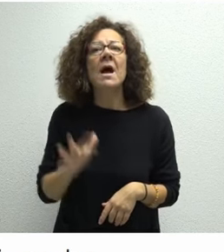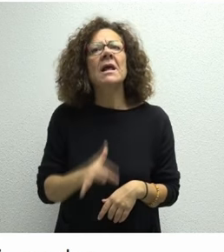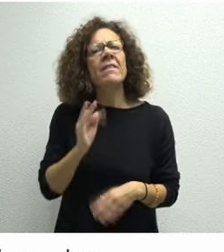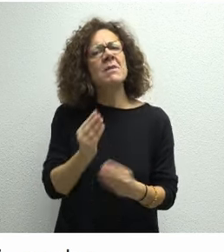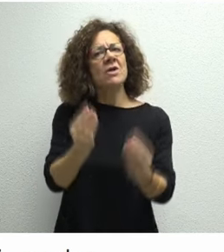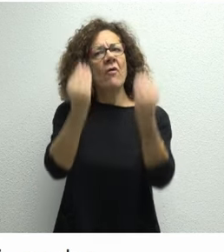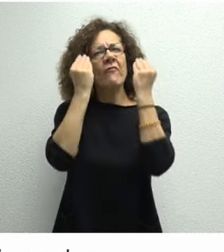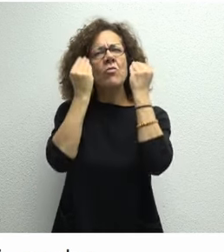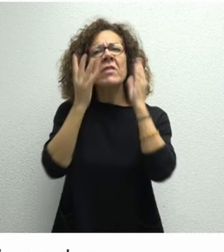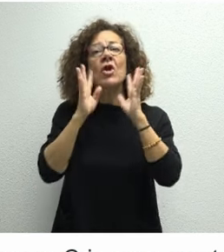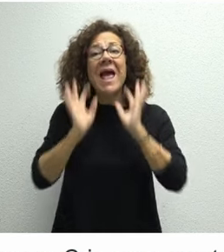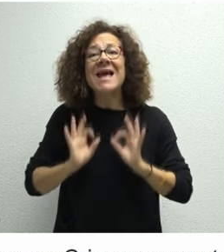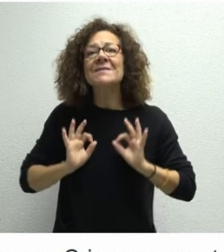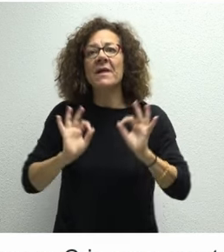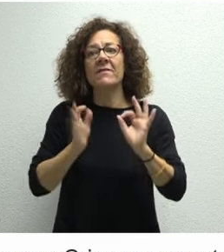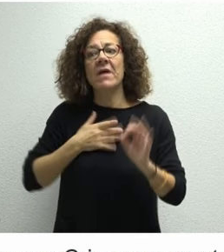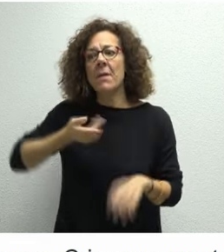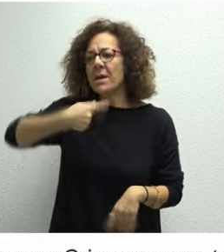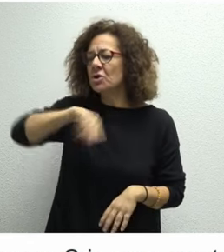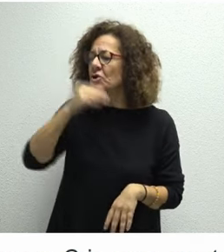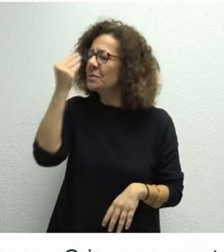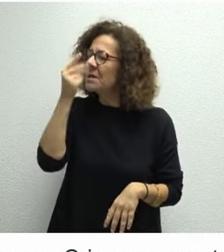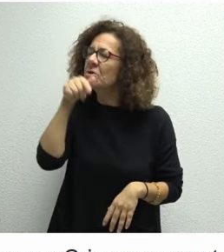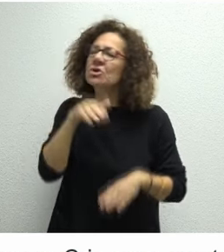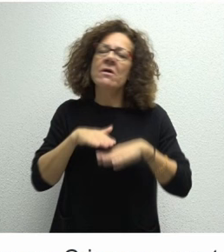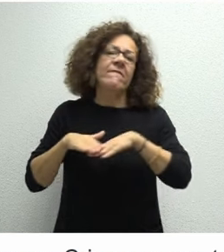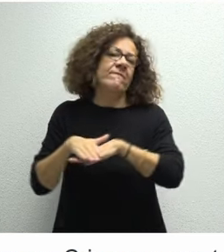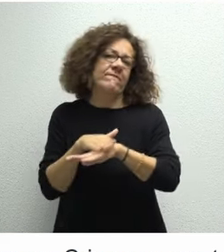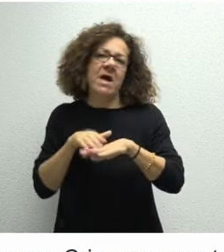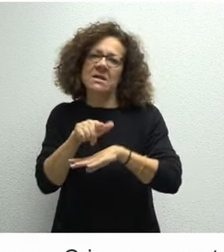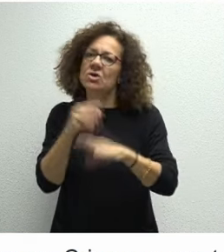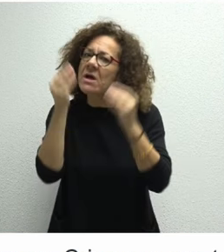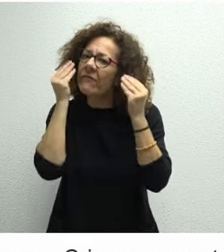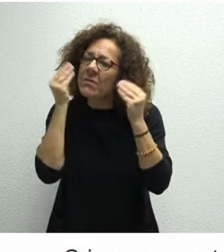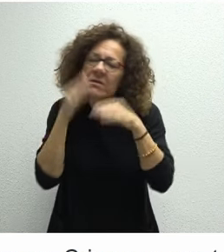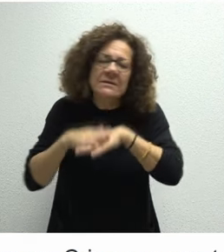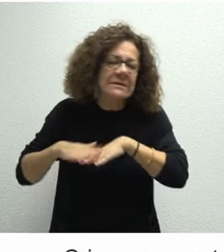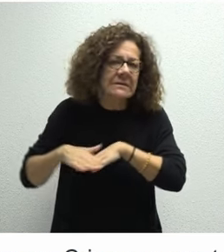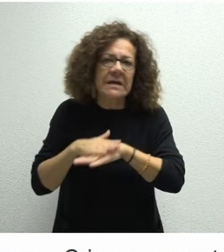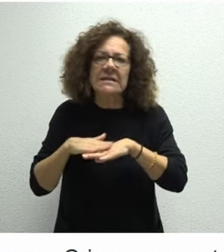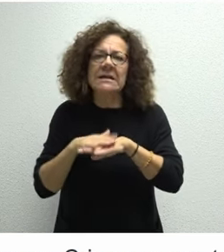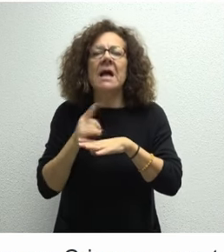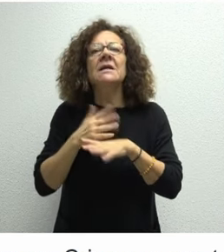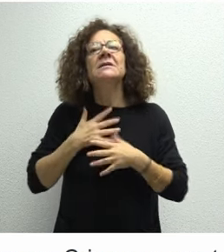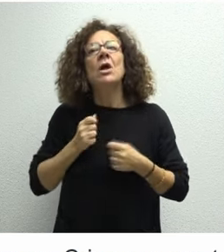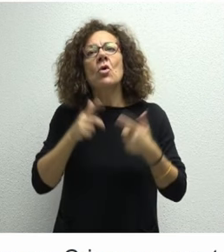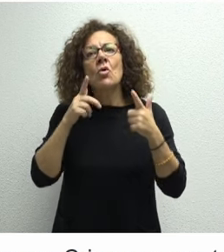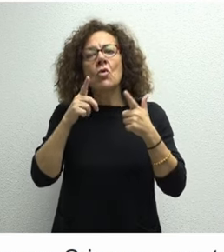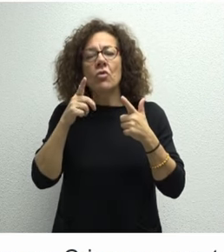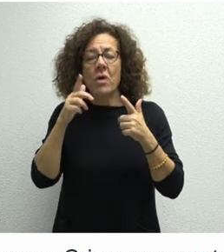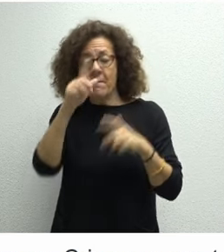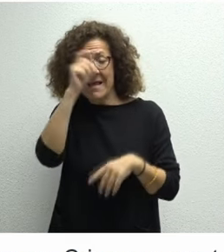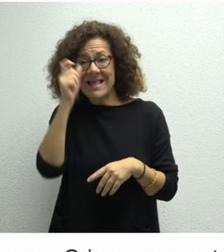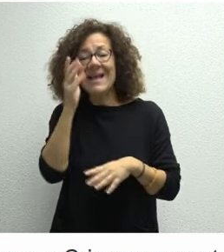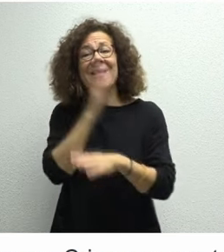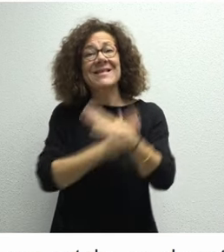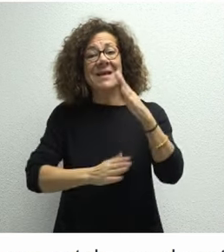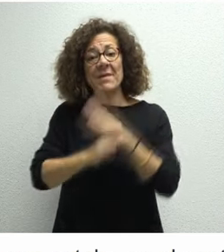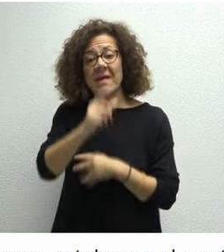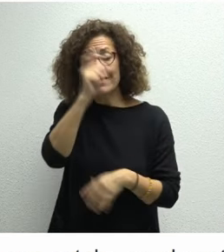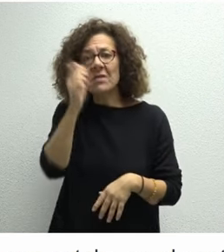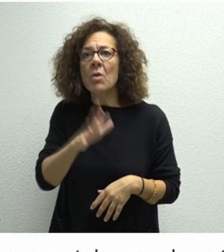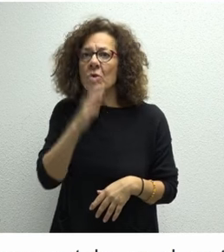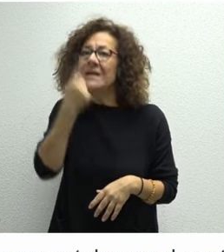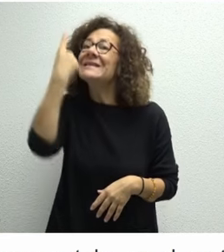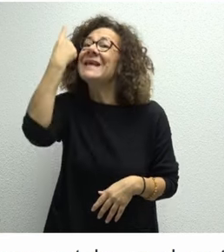una formación específica que para nosotras creemos que es imprescindible esa formación no en Salud Mental y discapacidad intelectual porque